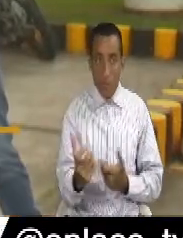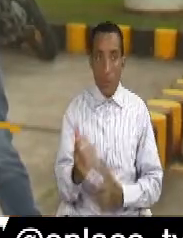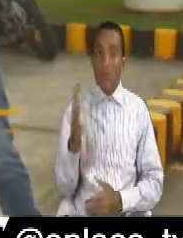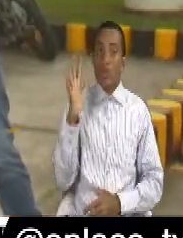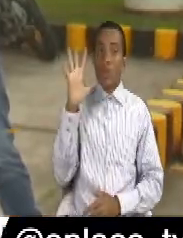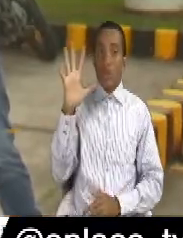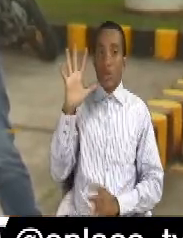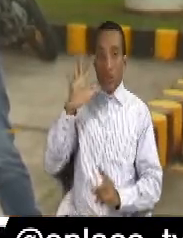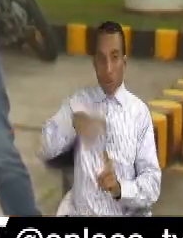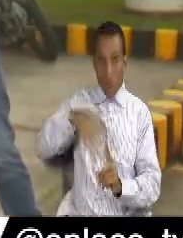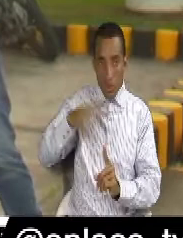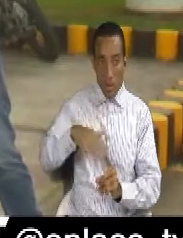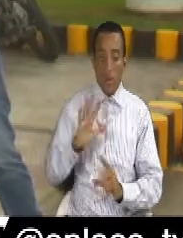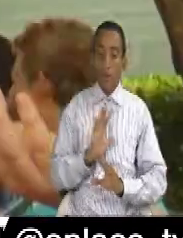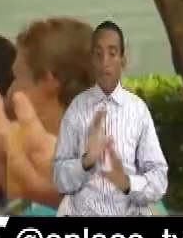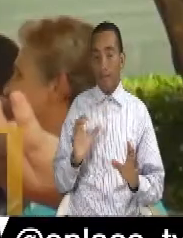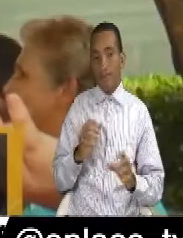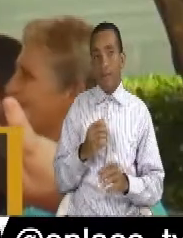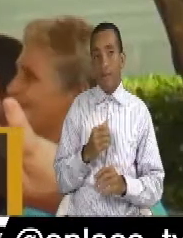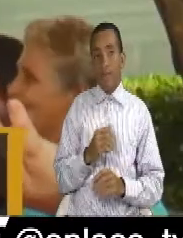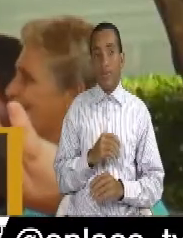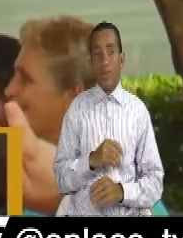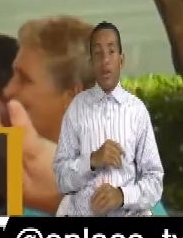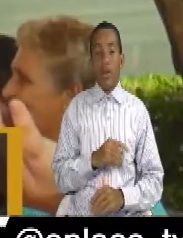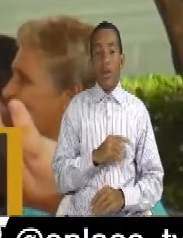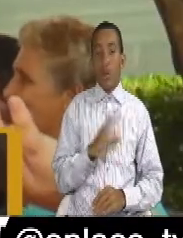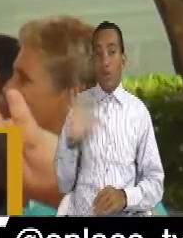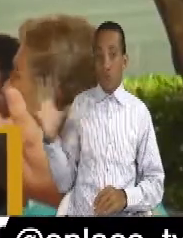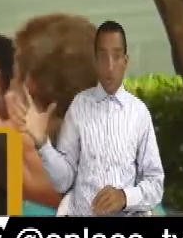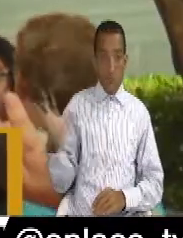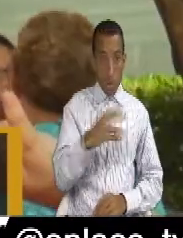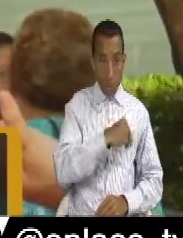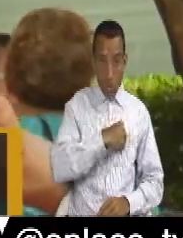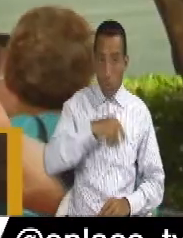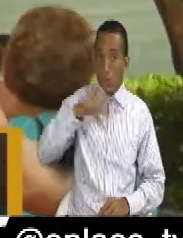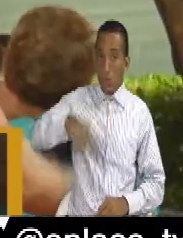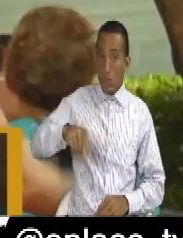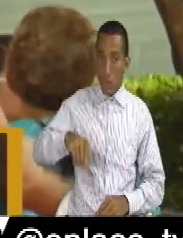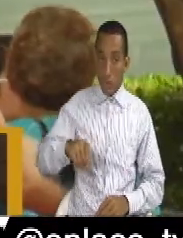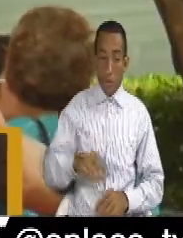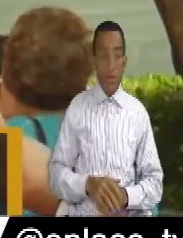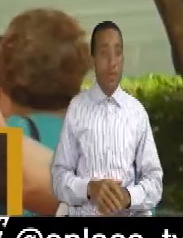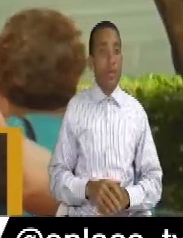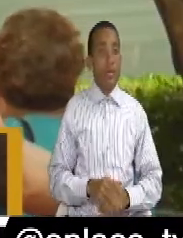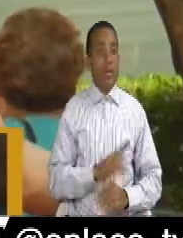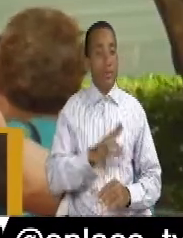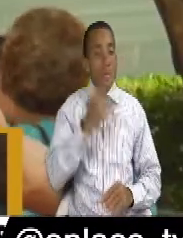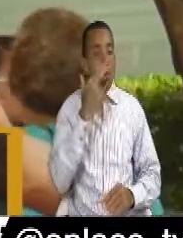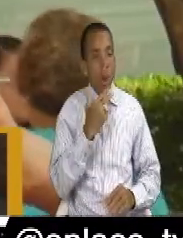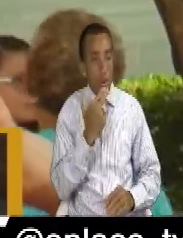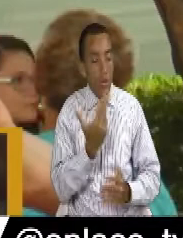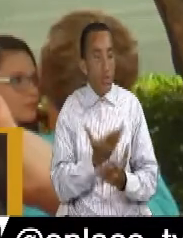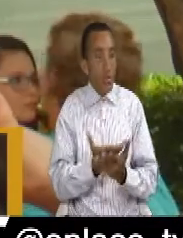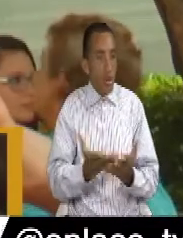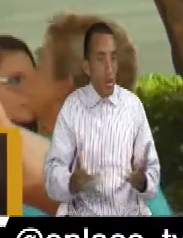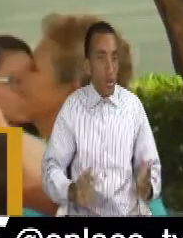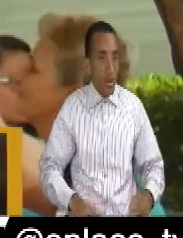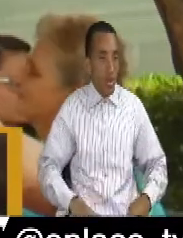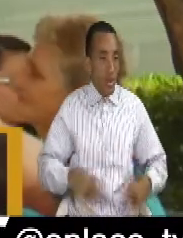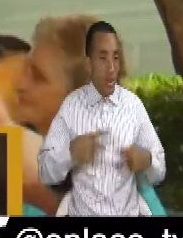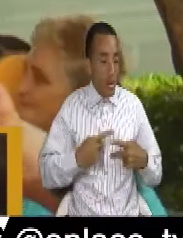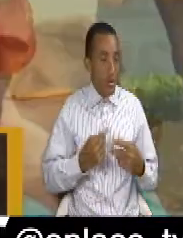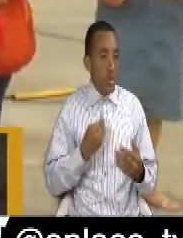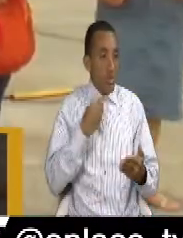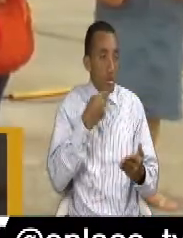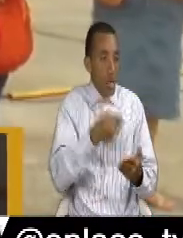trabajando por amor al arte. Todos tenemos las necesidades, tenemos, digamos, compromisos que cumplir, tenemos cosas que pagar,